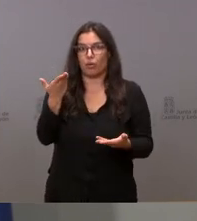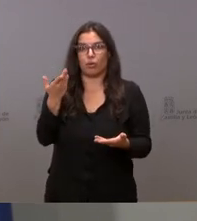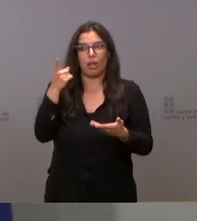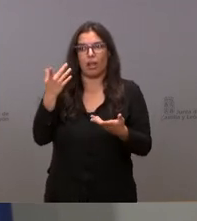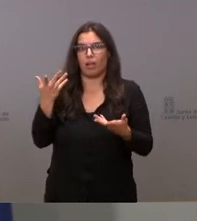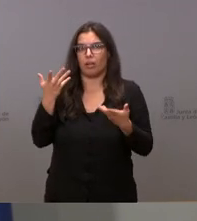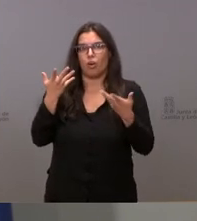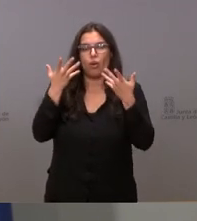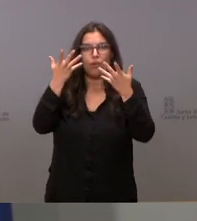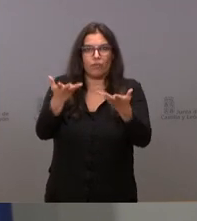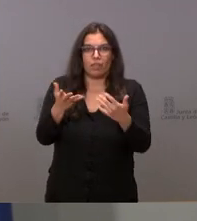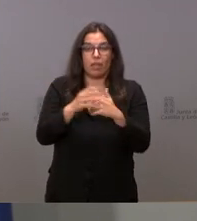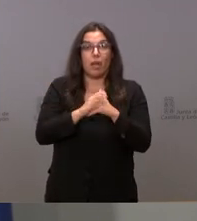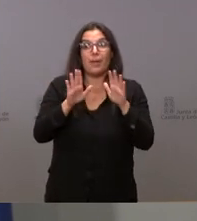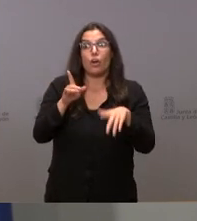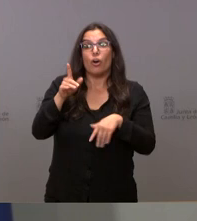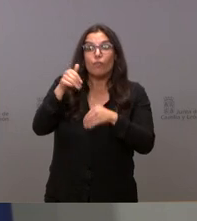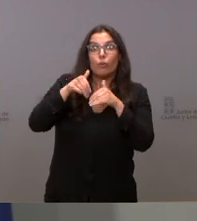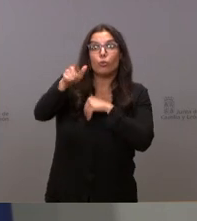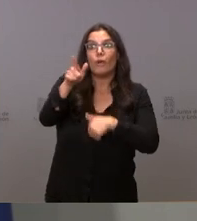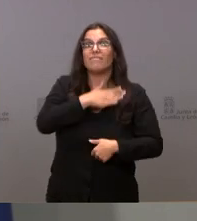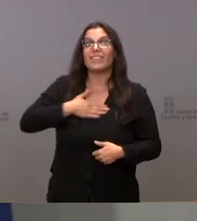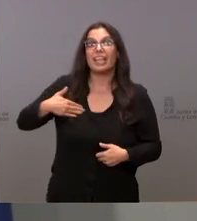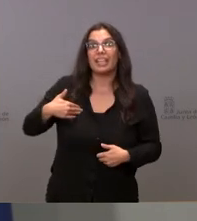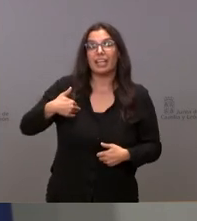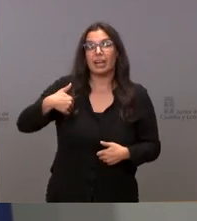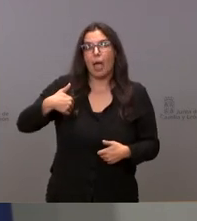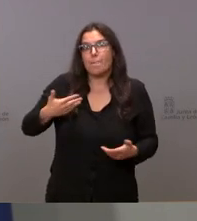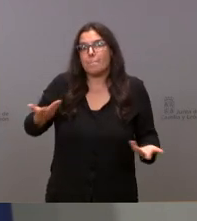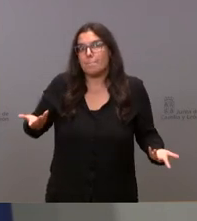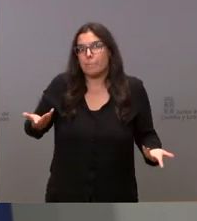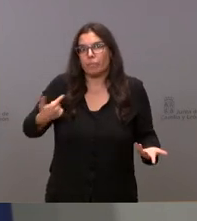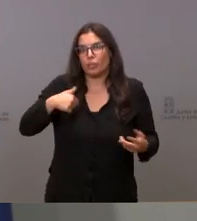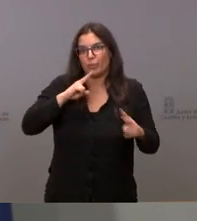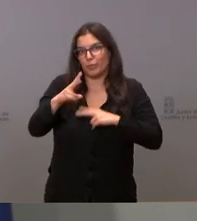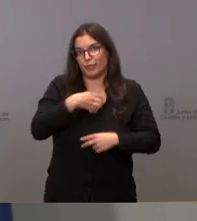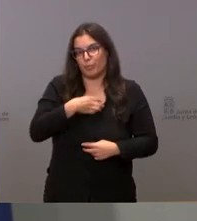a nuestros ciudadanos, pero sobre las intenciones de la Fundación a medio o largo plazo no le puedo